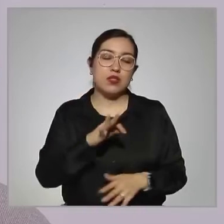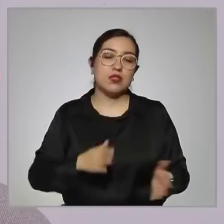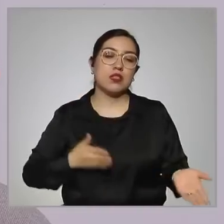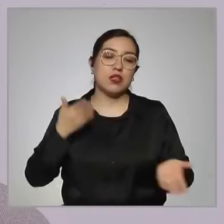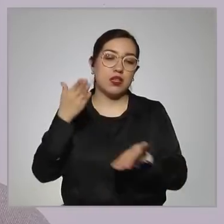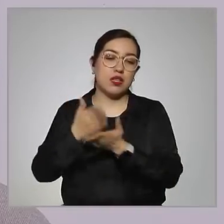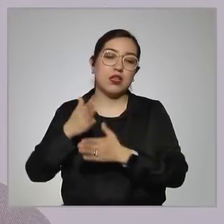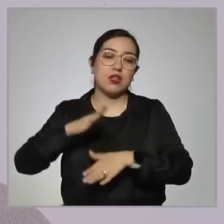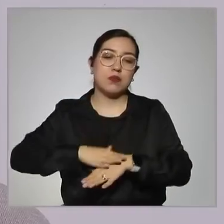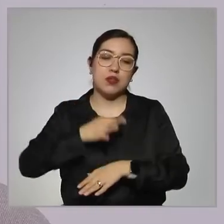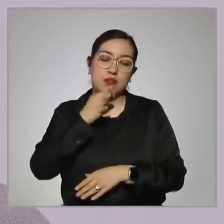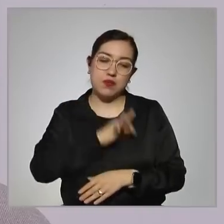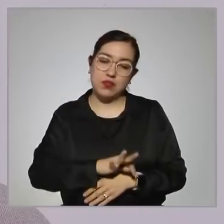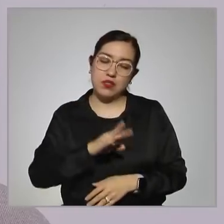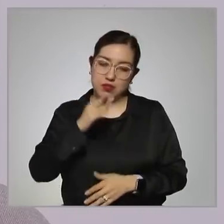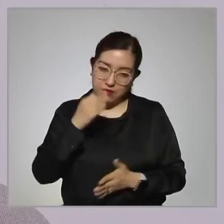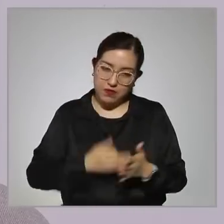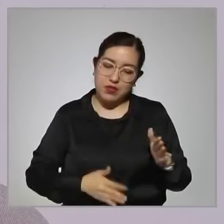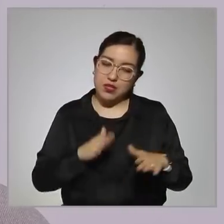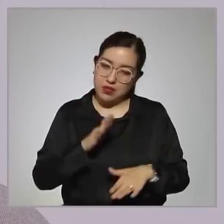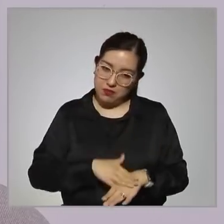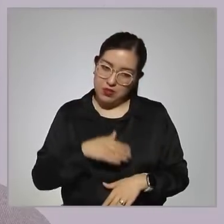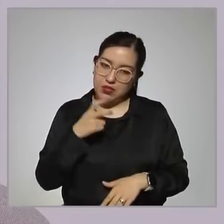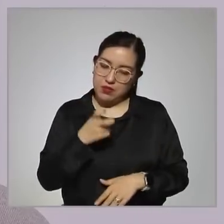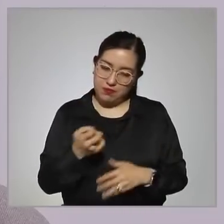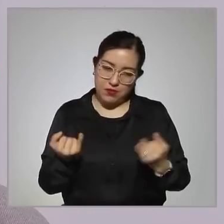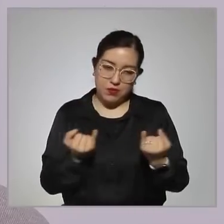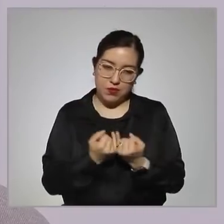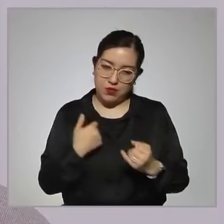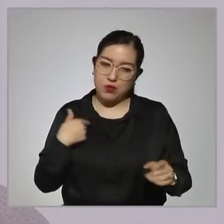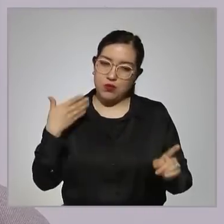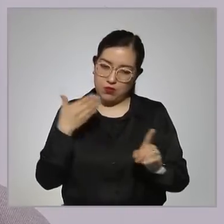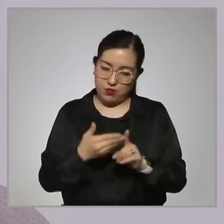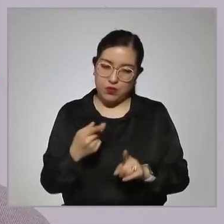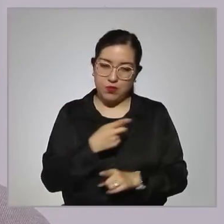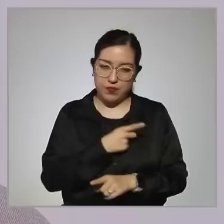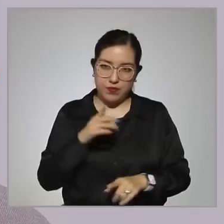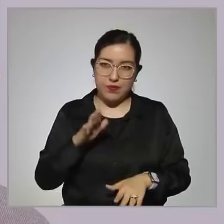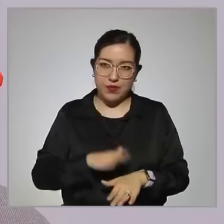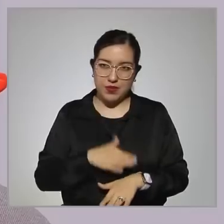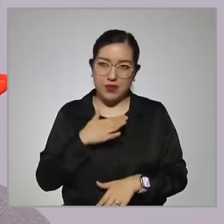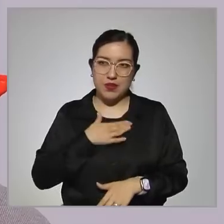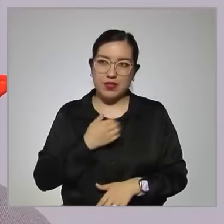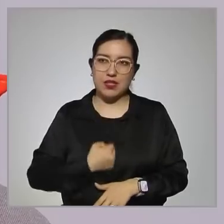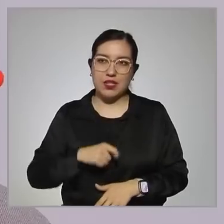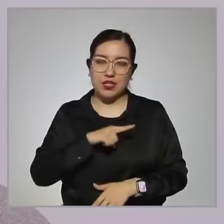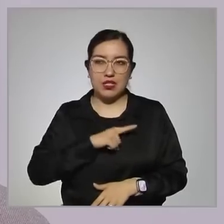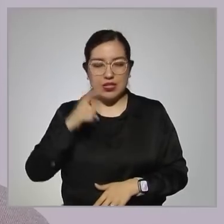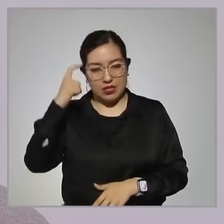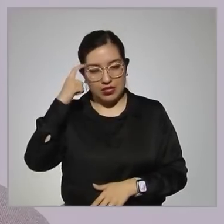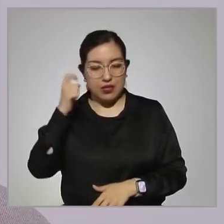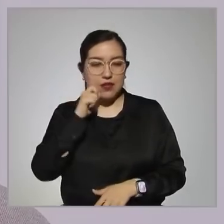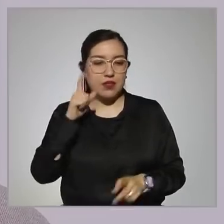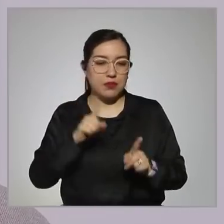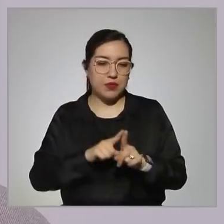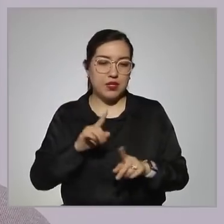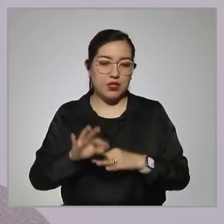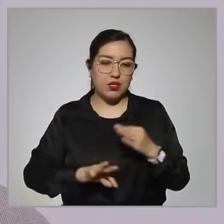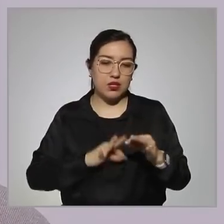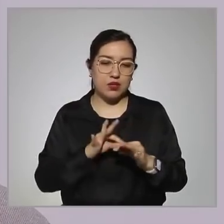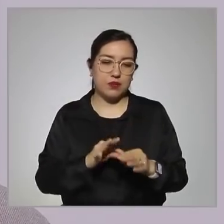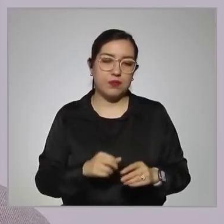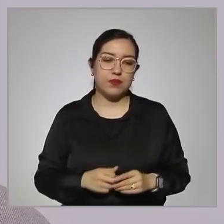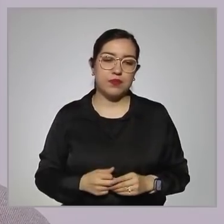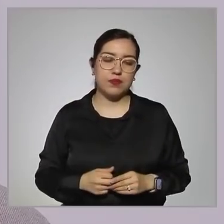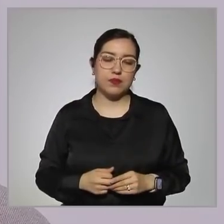sido floja, no he cumplido conmigo mismo, y este es un propósito que tengo que hacer también por mi salud mental. Y también cuidar